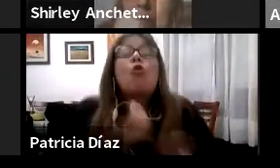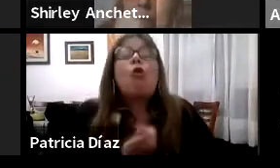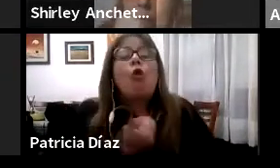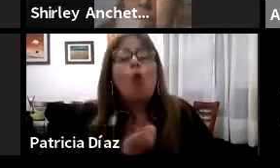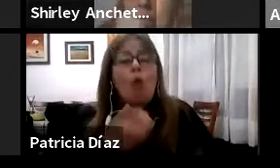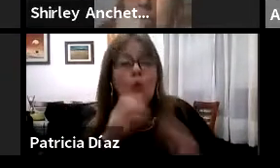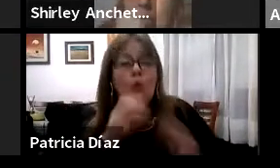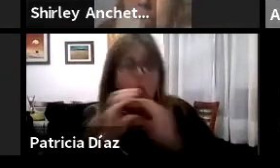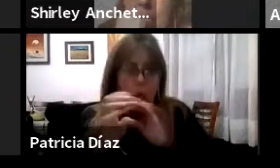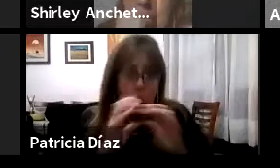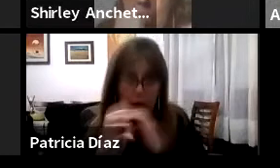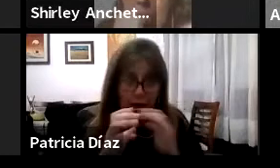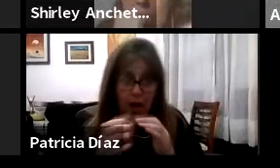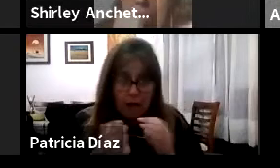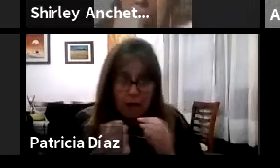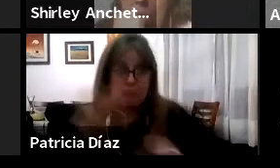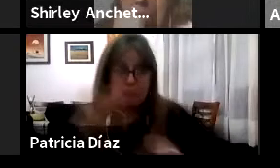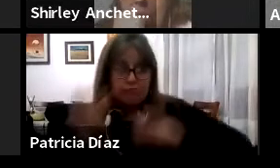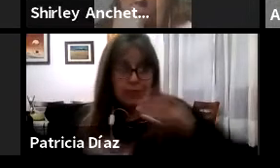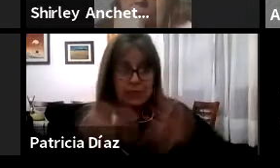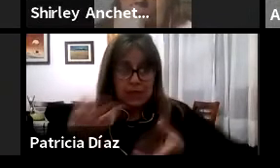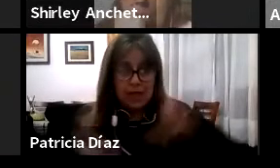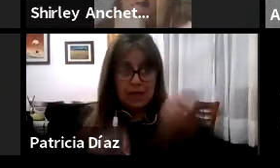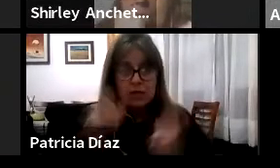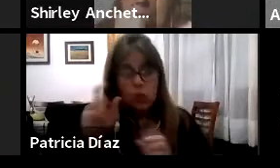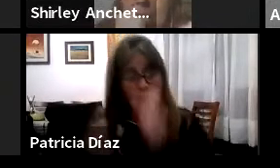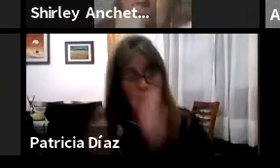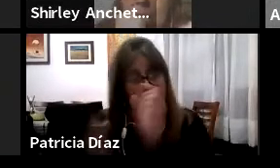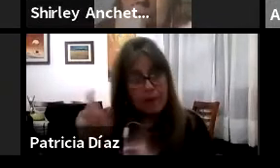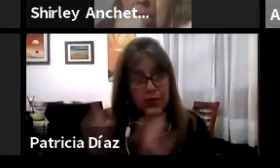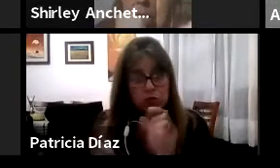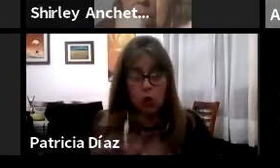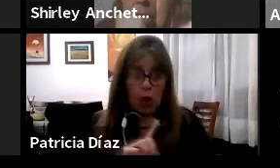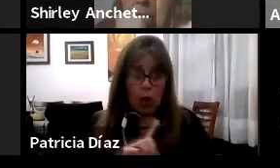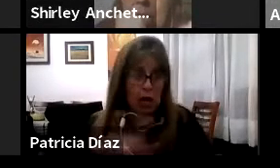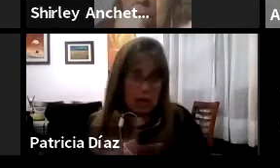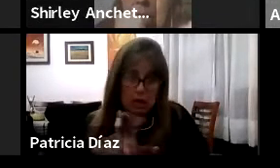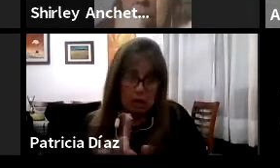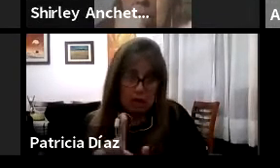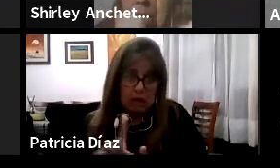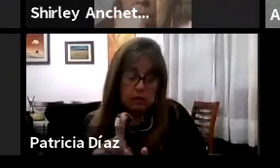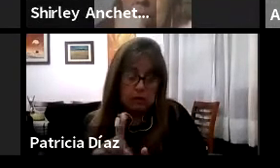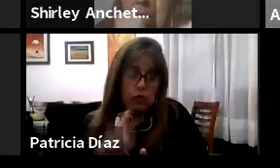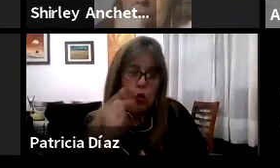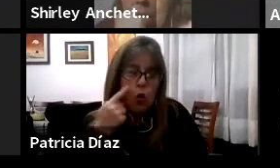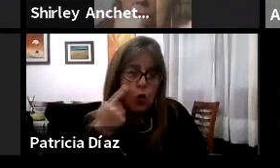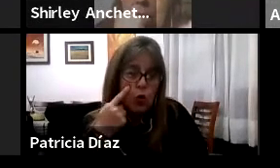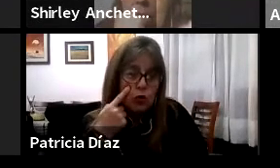o cómo, con la persona extraña, pero también, por ejemplo, a mí, yo personalmente me costó